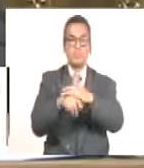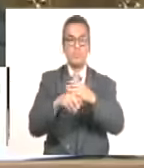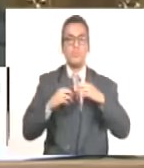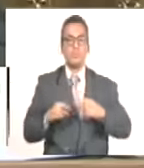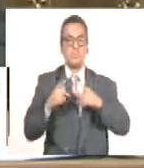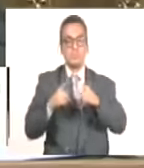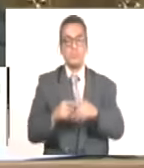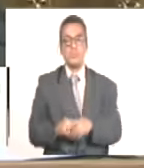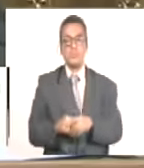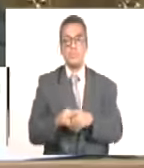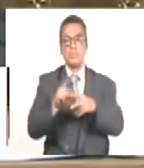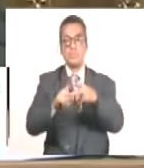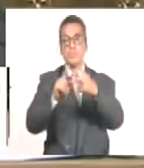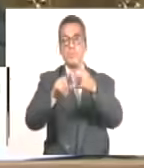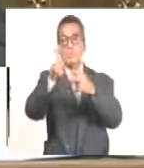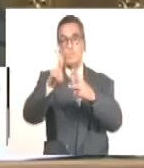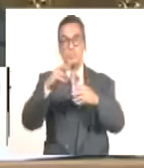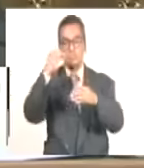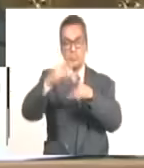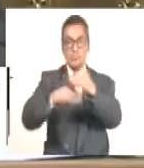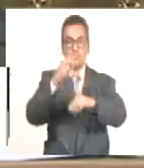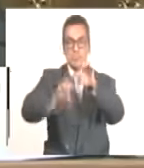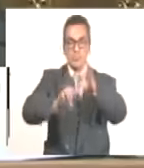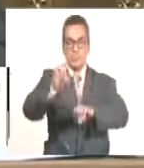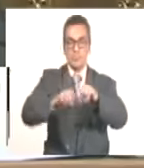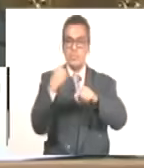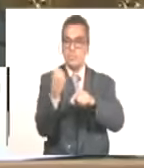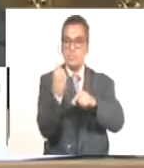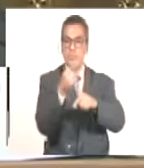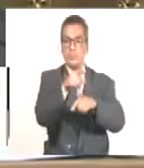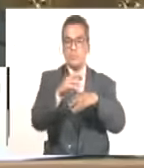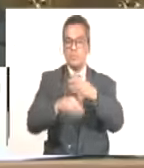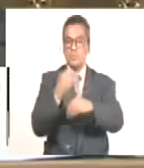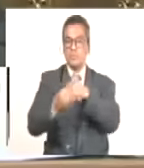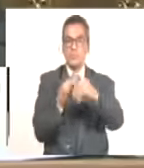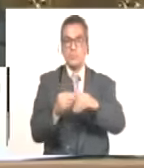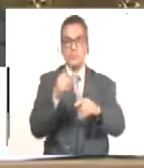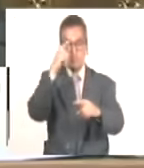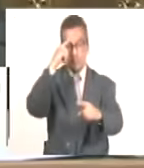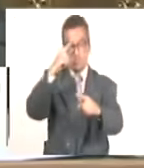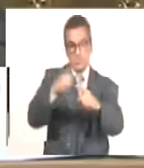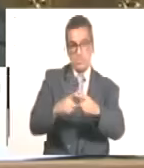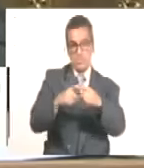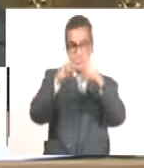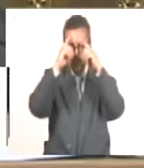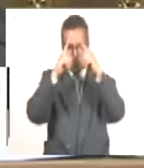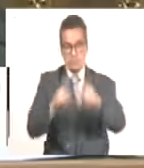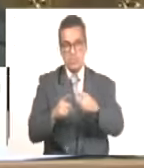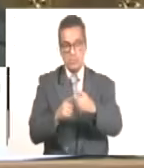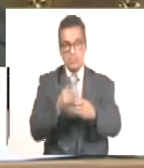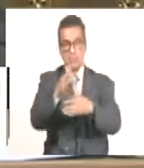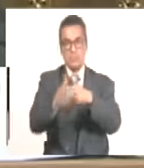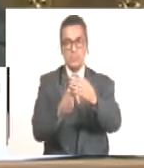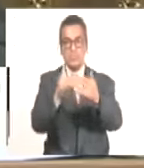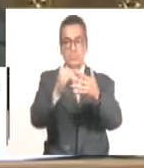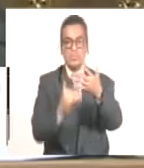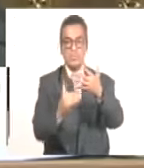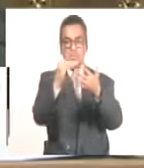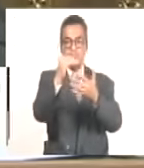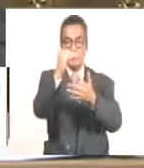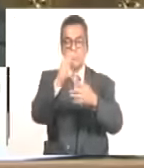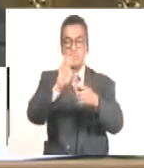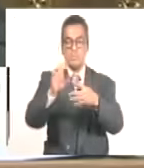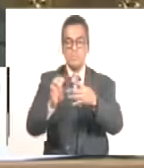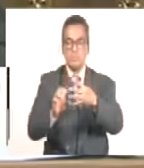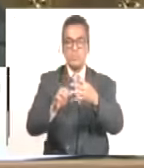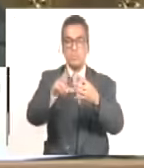salud. Ambas son consecuencia de la evaluación individual efectuada con el propósito de determinar la condición, clase, tipo, grado y